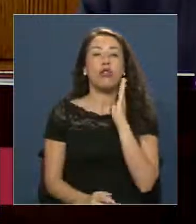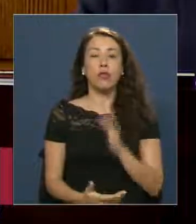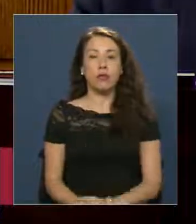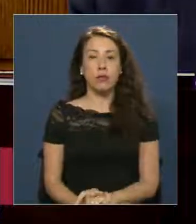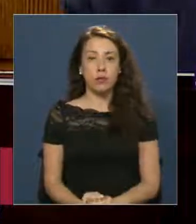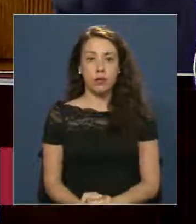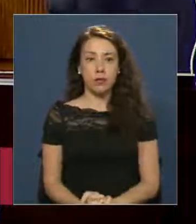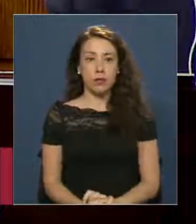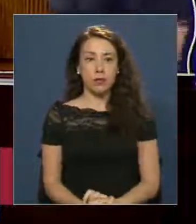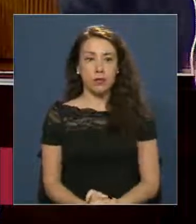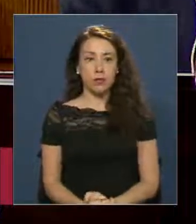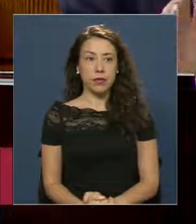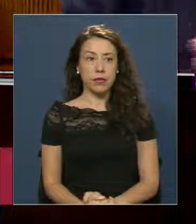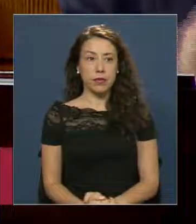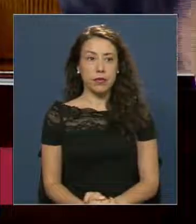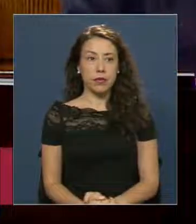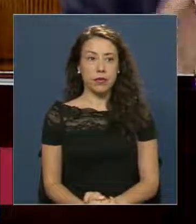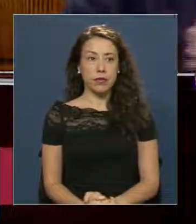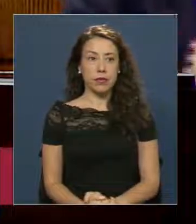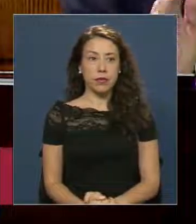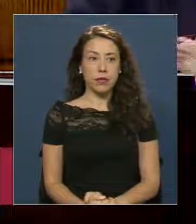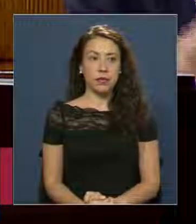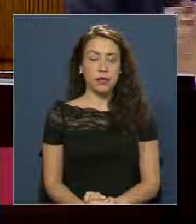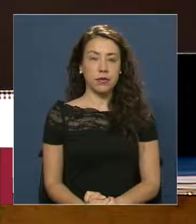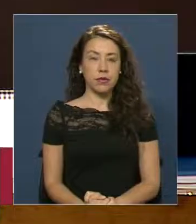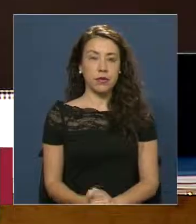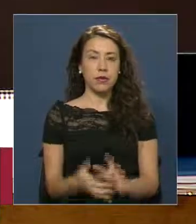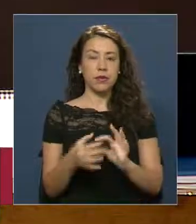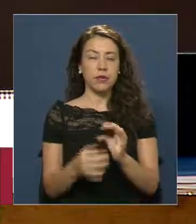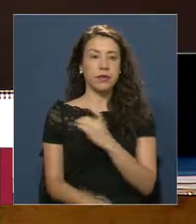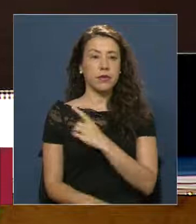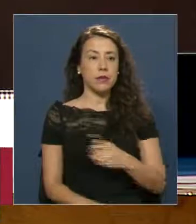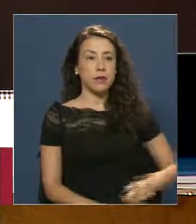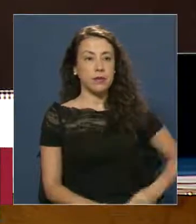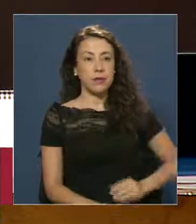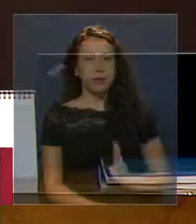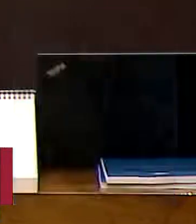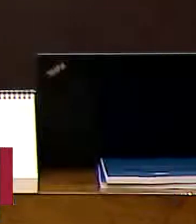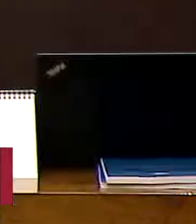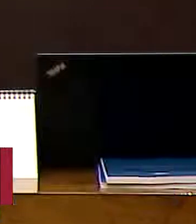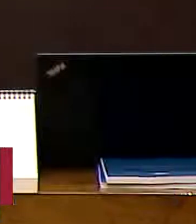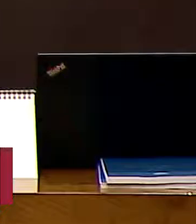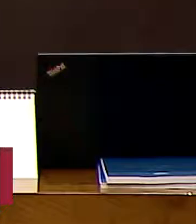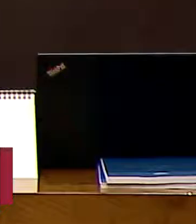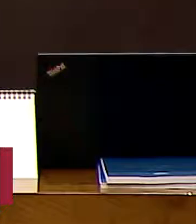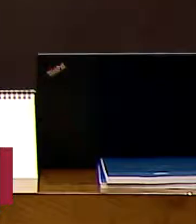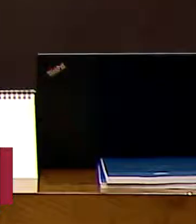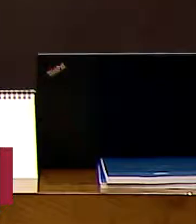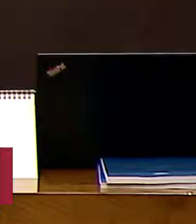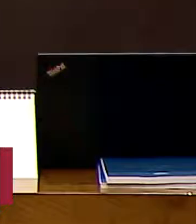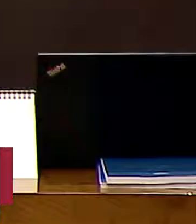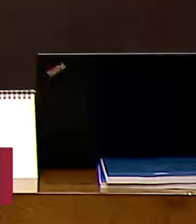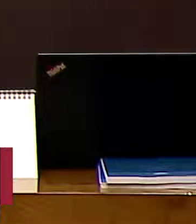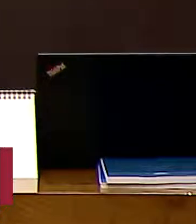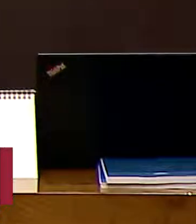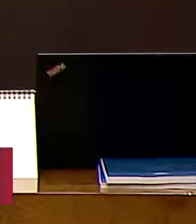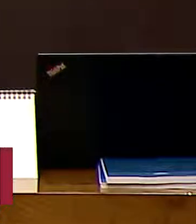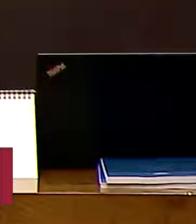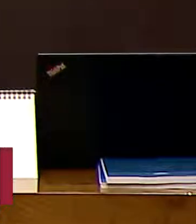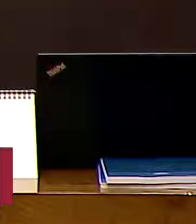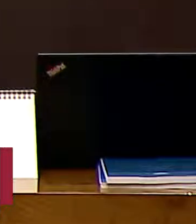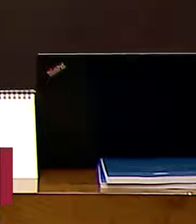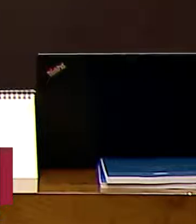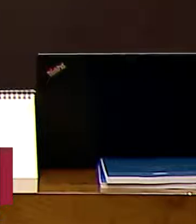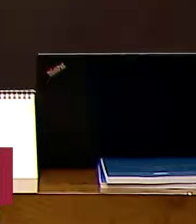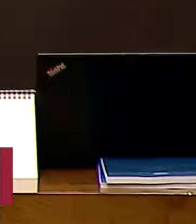gracias. Muchas gracias, diputado Jaime del Olio. Quiero señalarles que daremos solo